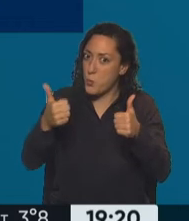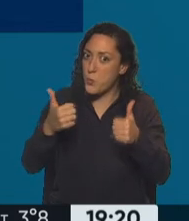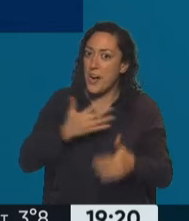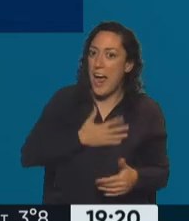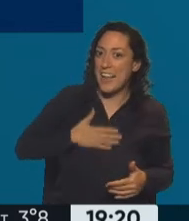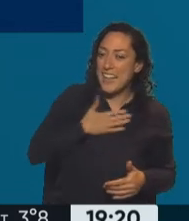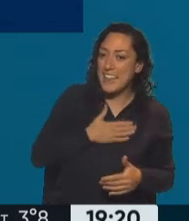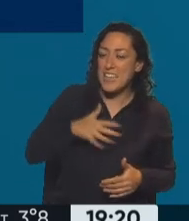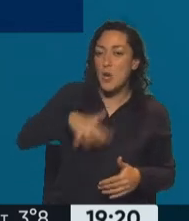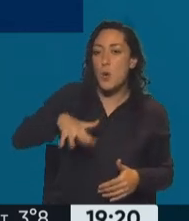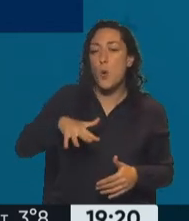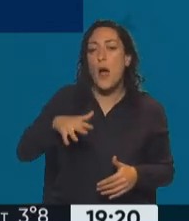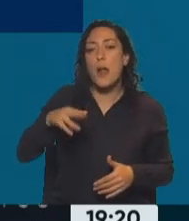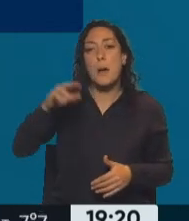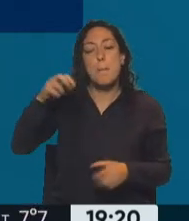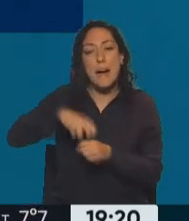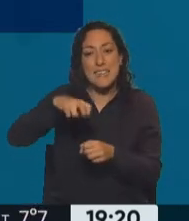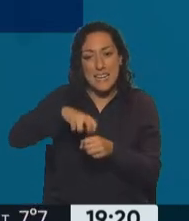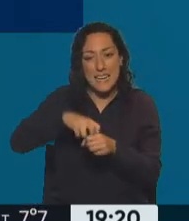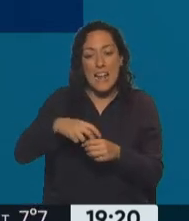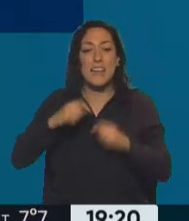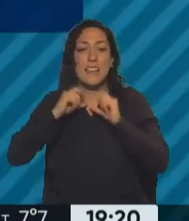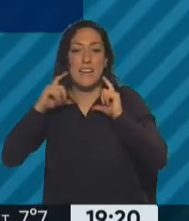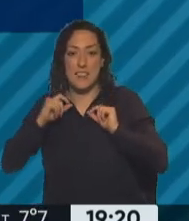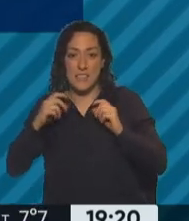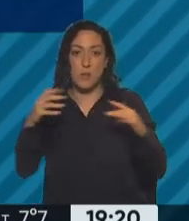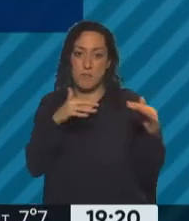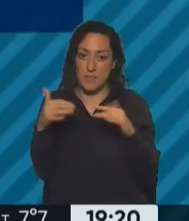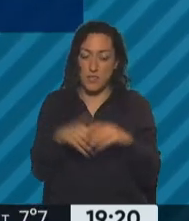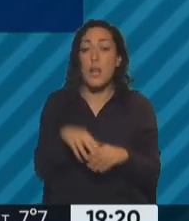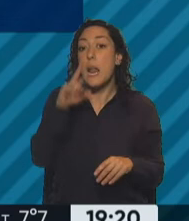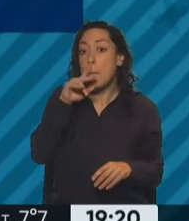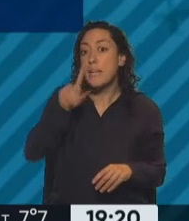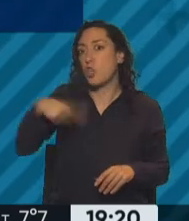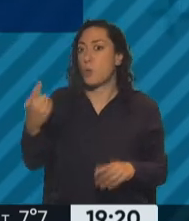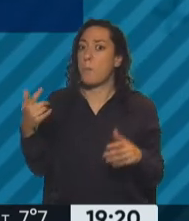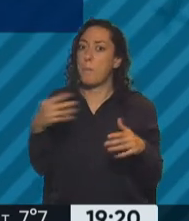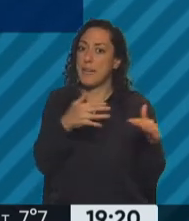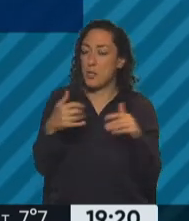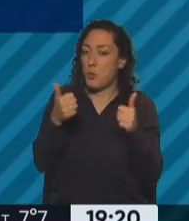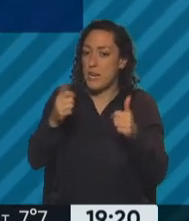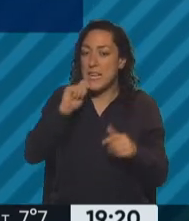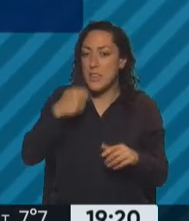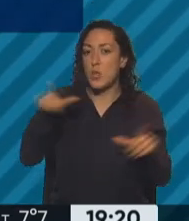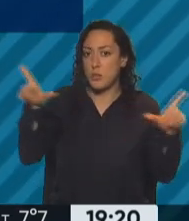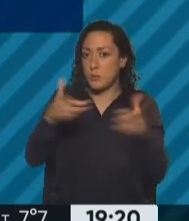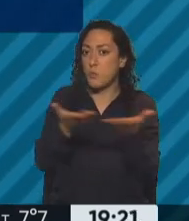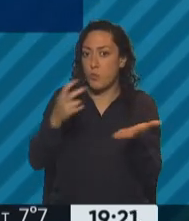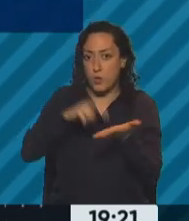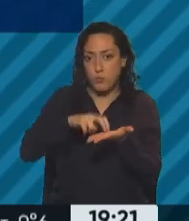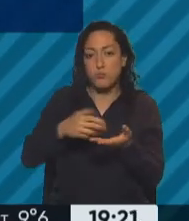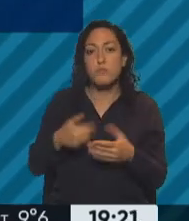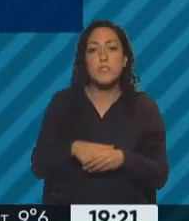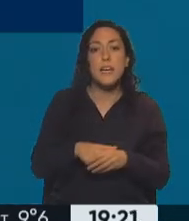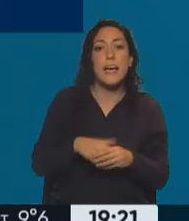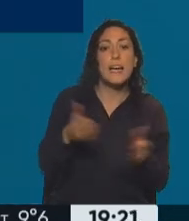Paternal frente a Atlético Tucumán. Partidazo, ¿eh? Y en La Plata... Bueno, otro lindo partido, ¿eh? Por la televisión pública, Estudiantes defensa.